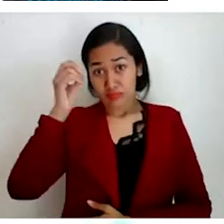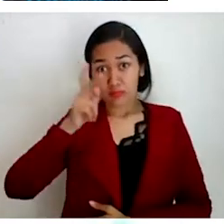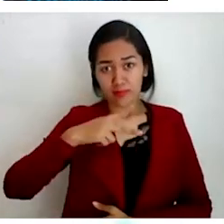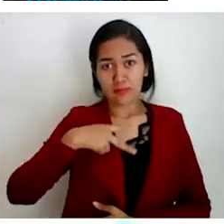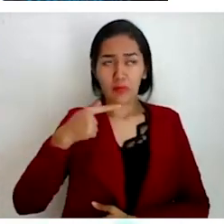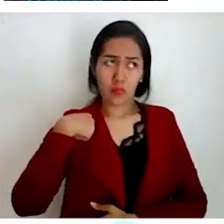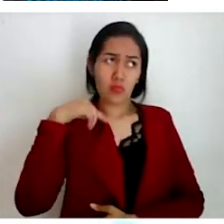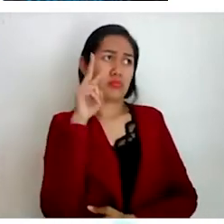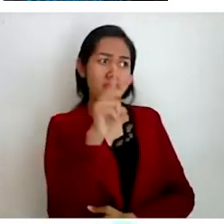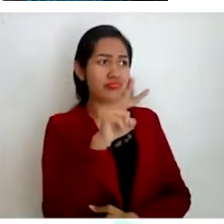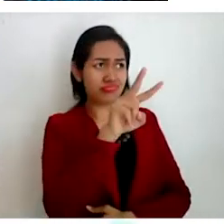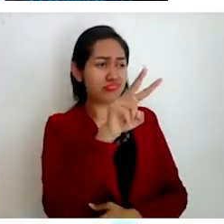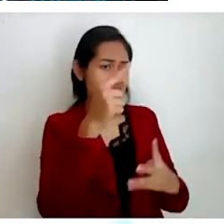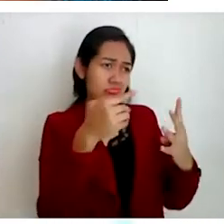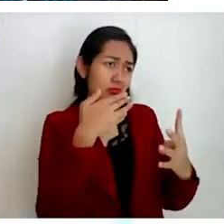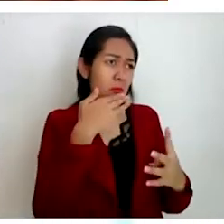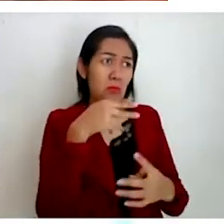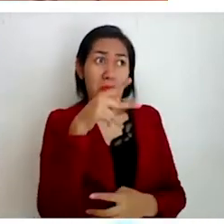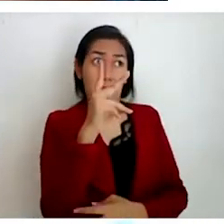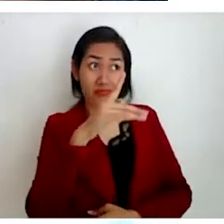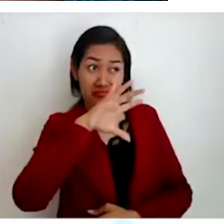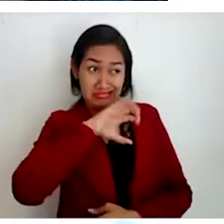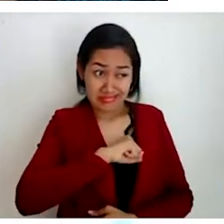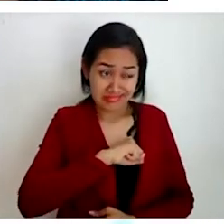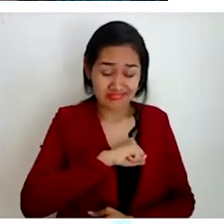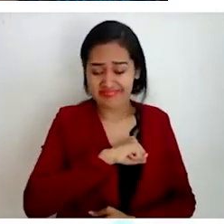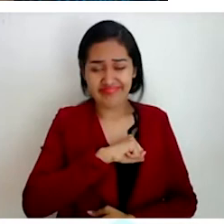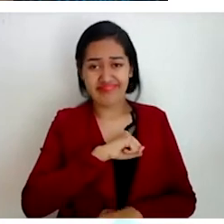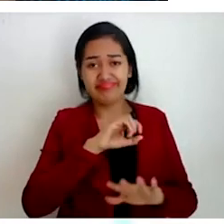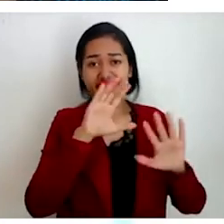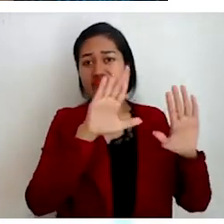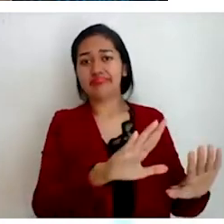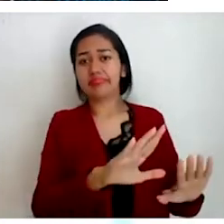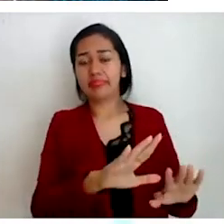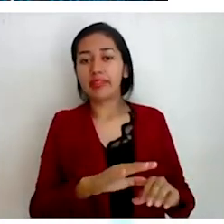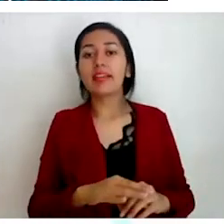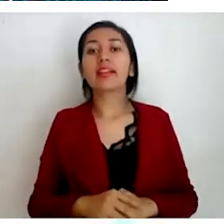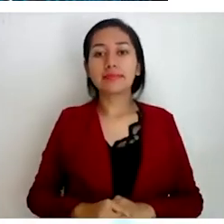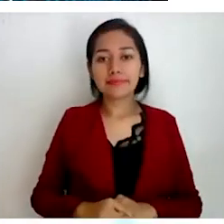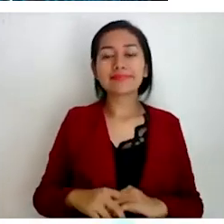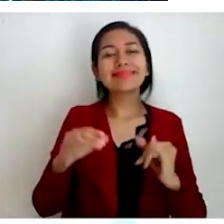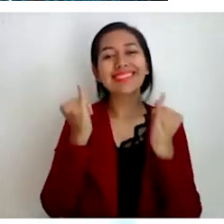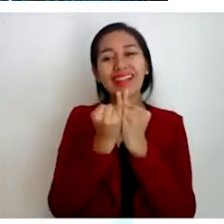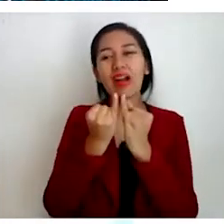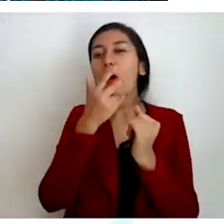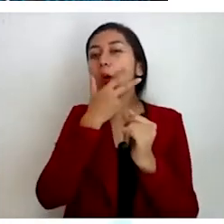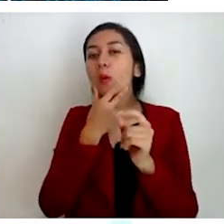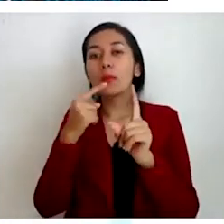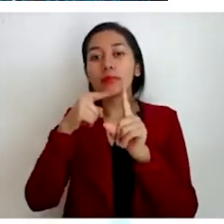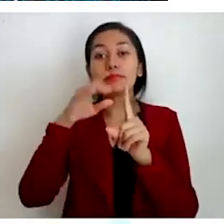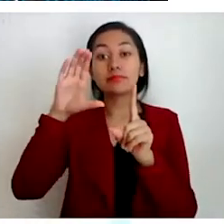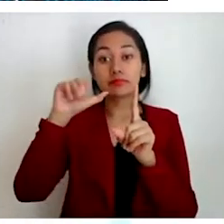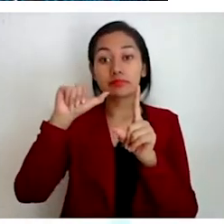ya no son mis favoritos. Sobre la ópera de Carlos Chávez, confieso, me encanta la música, soy melómano,